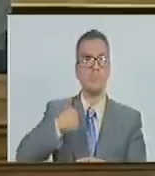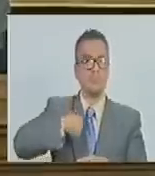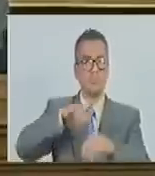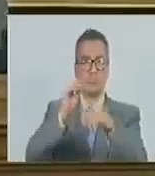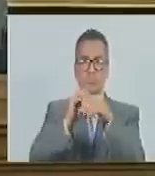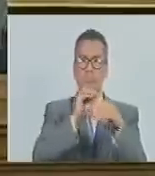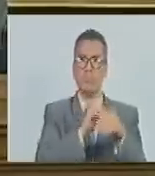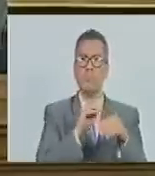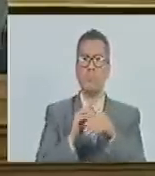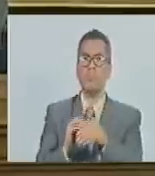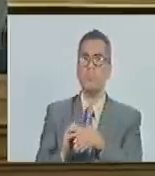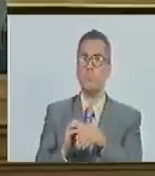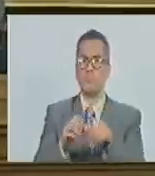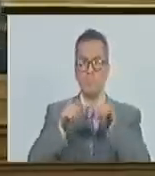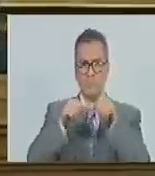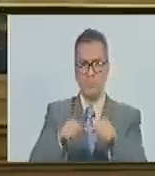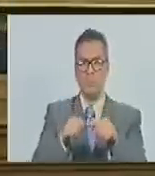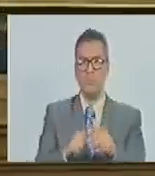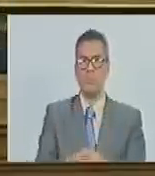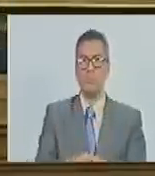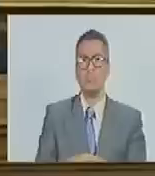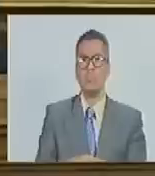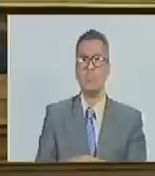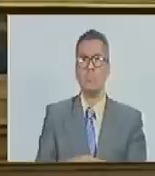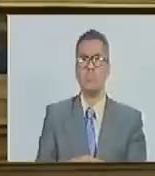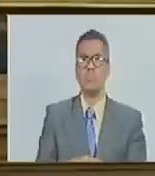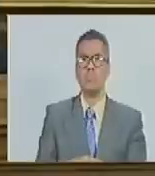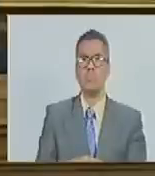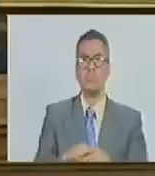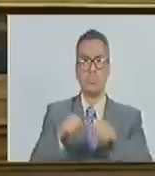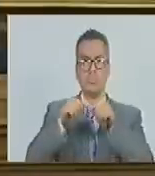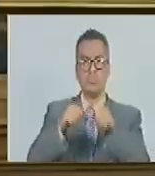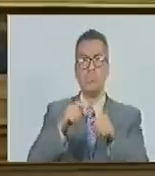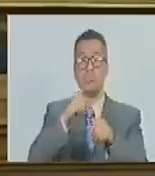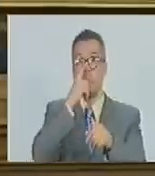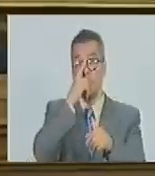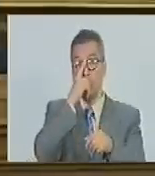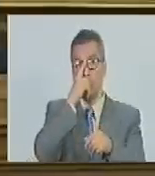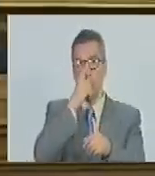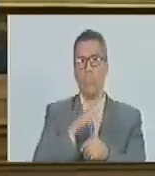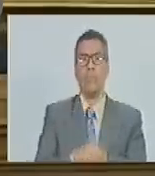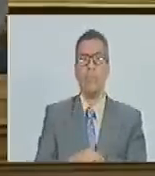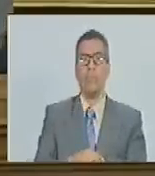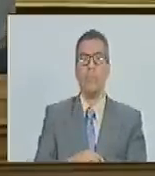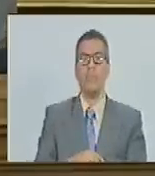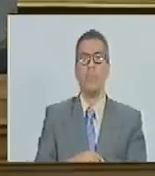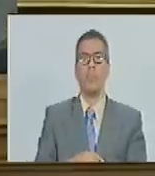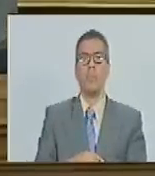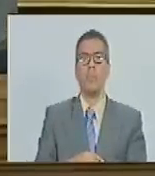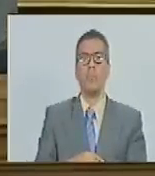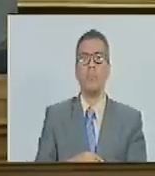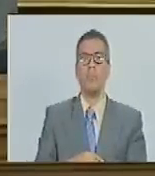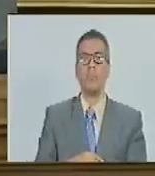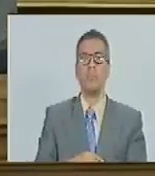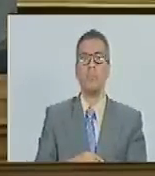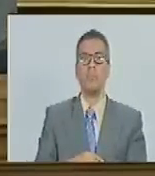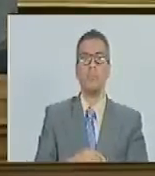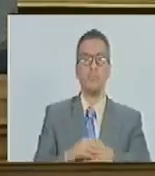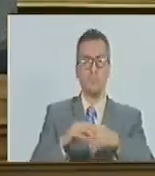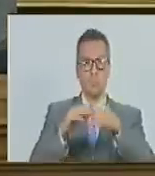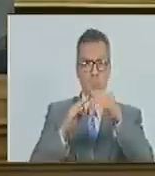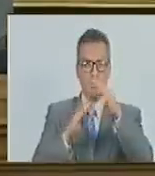convocados a mantener, a preservar, a